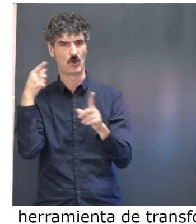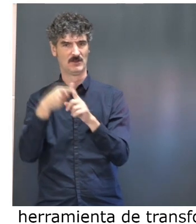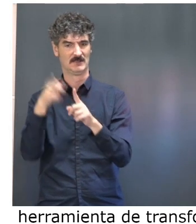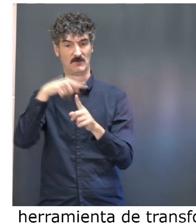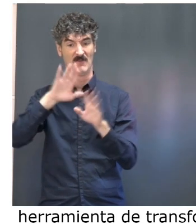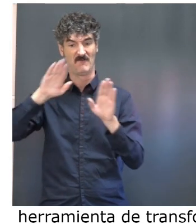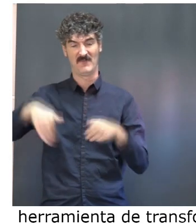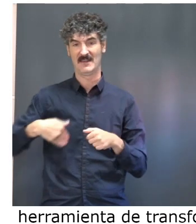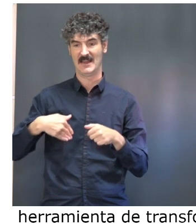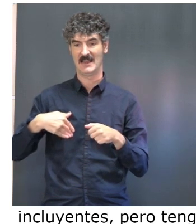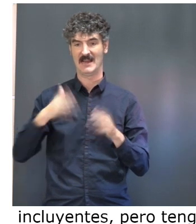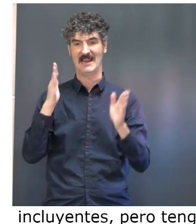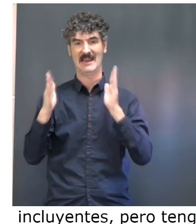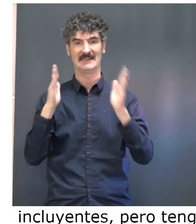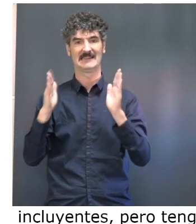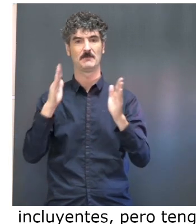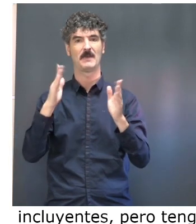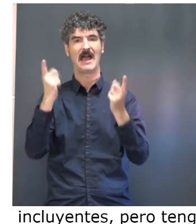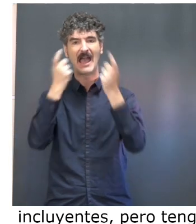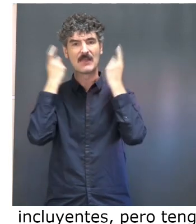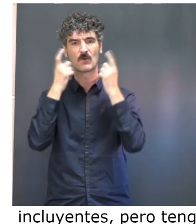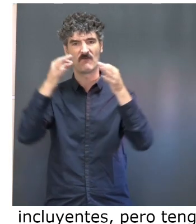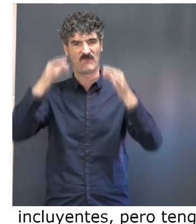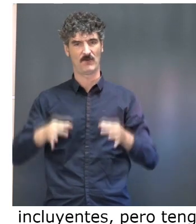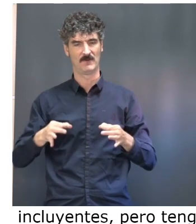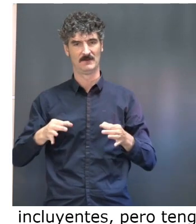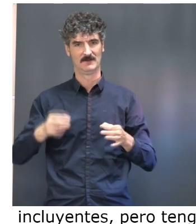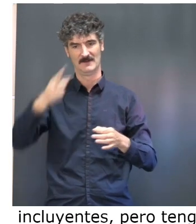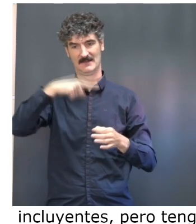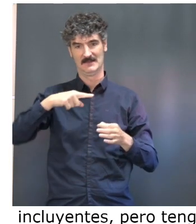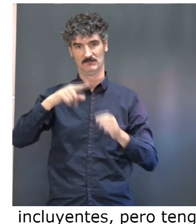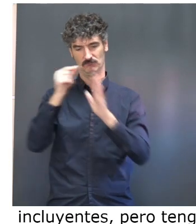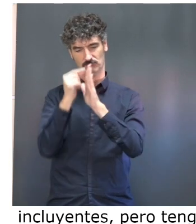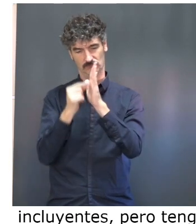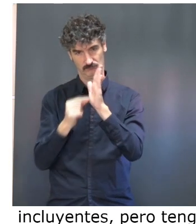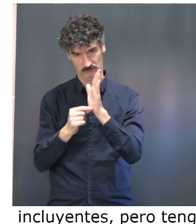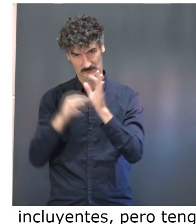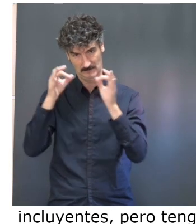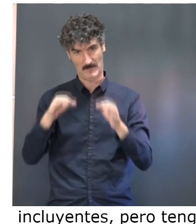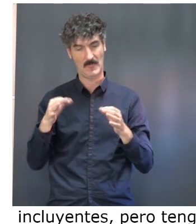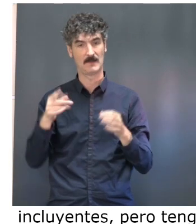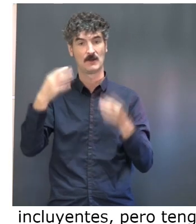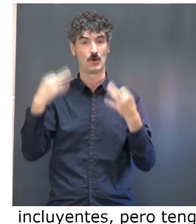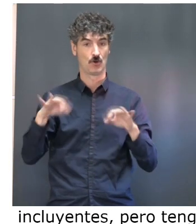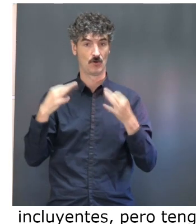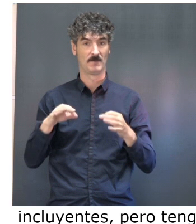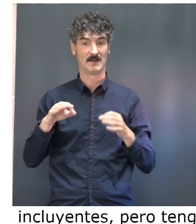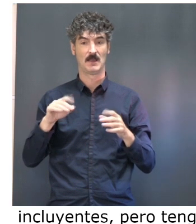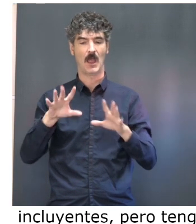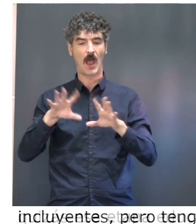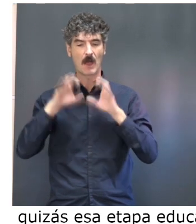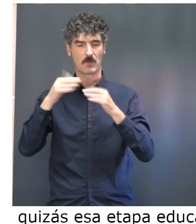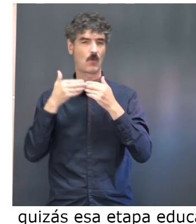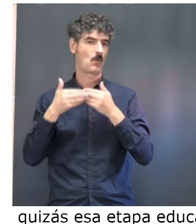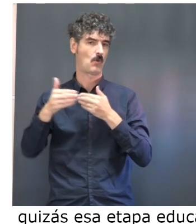esa etapa educativa más formal y más estandarizada, por más que podamos tener aprendizajes